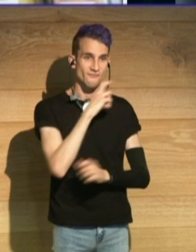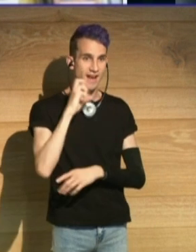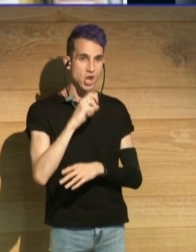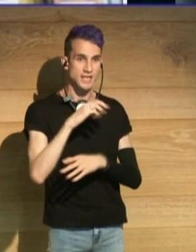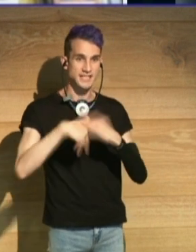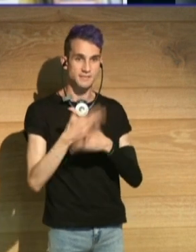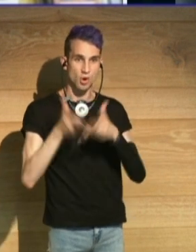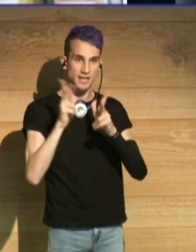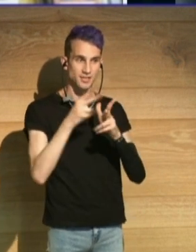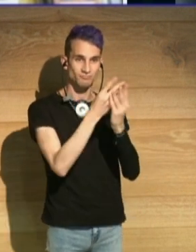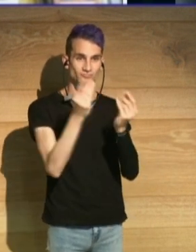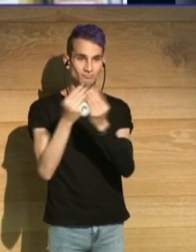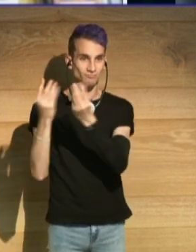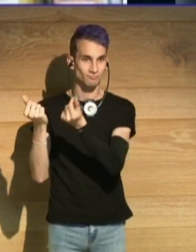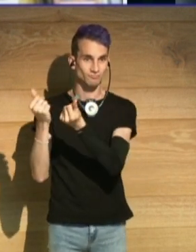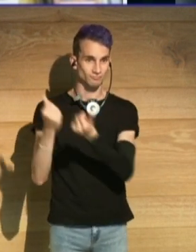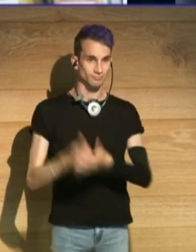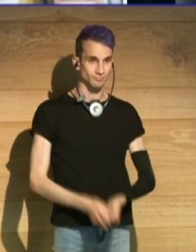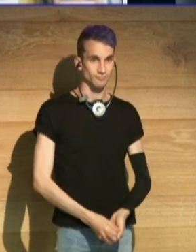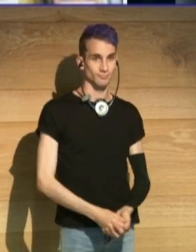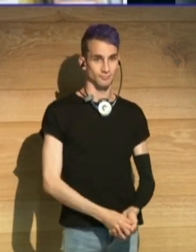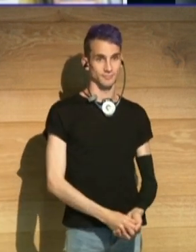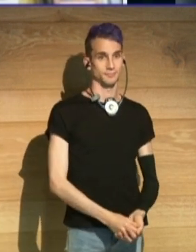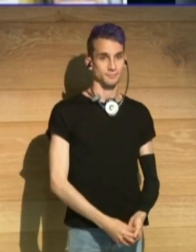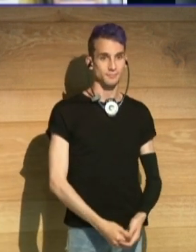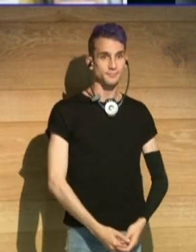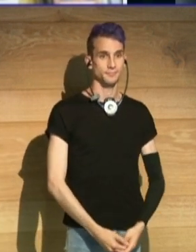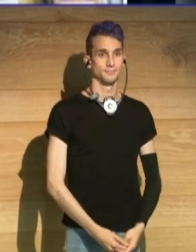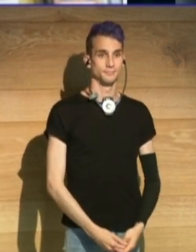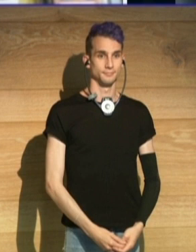siglo pasado, se van